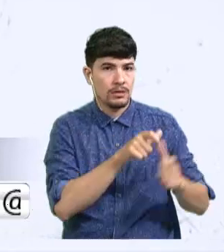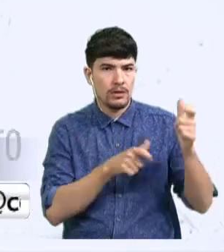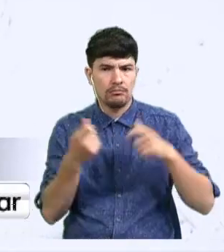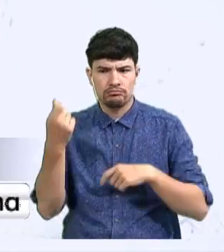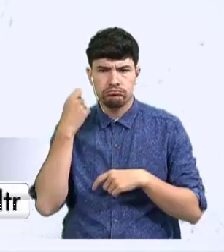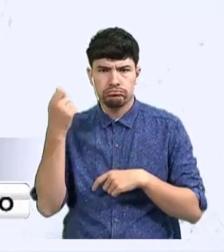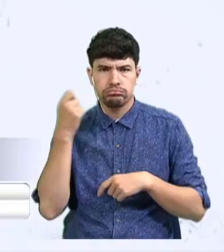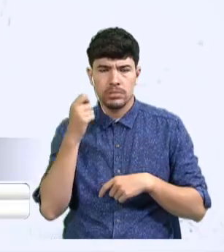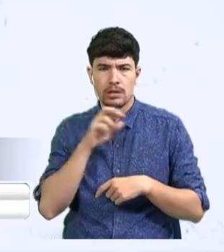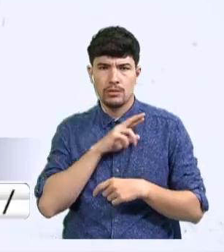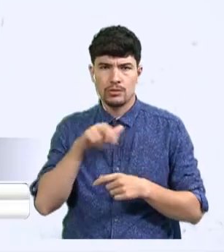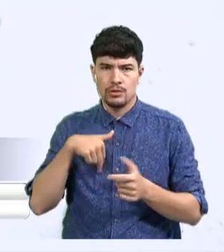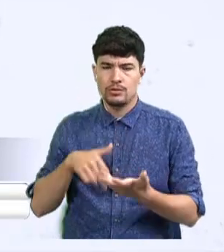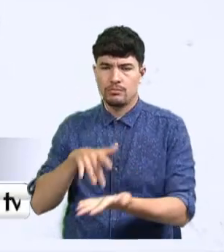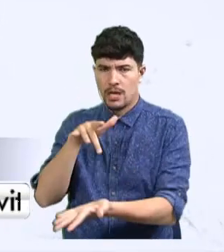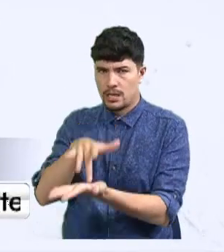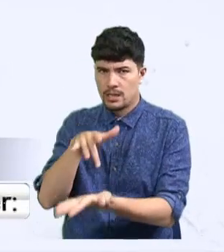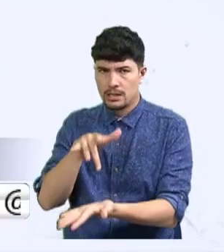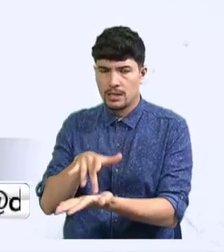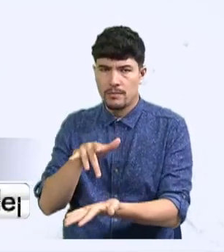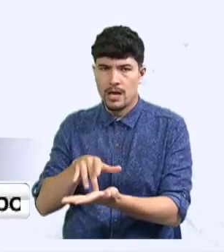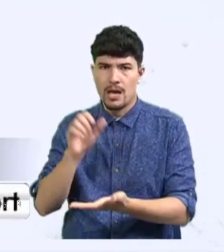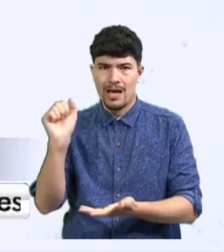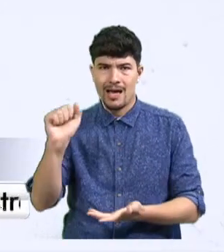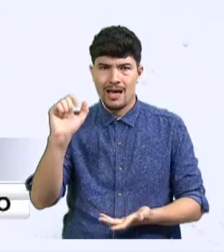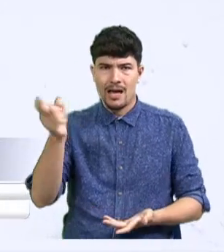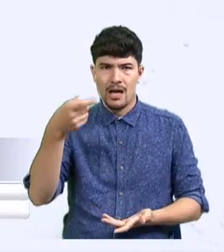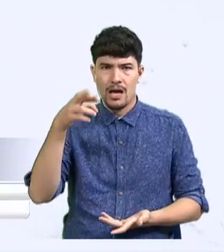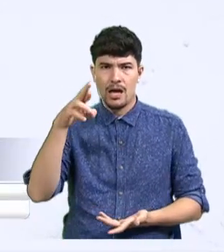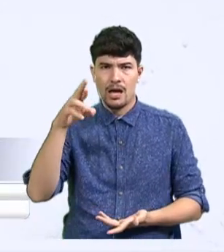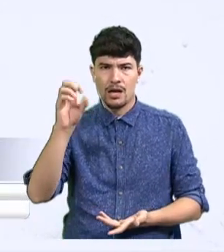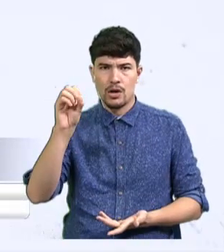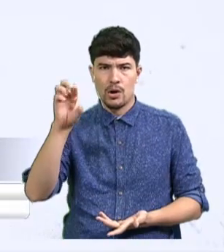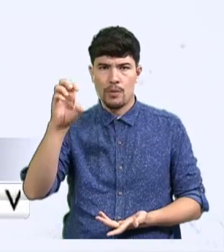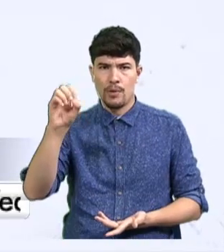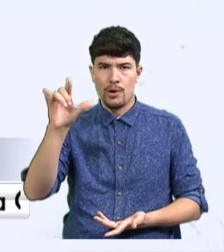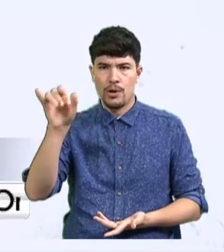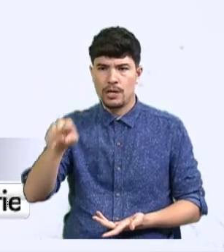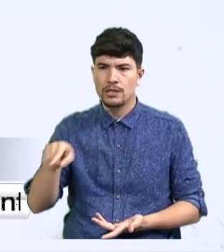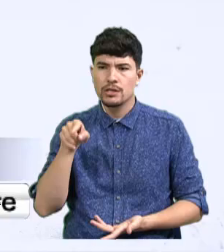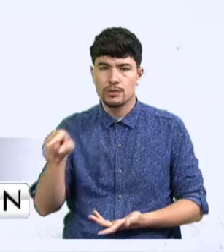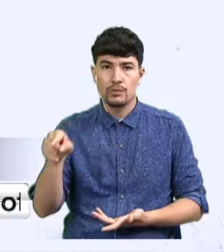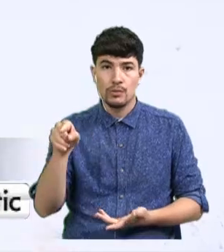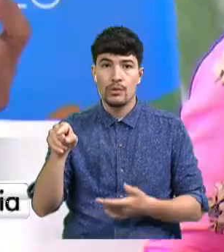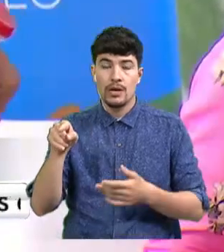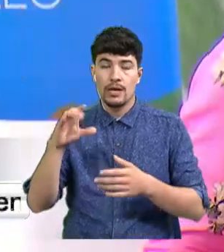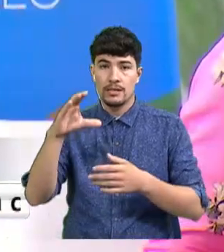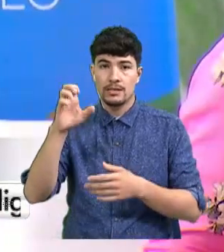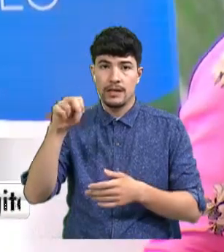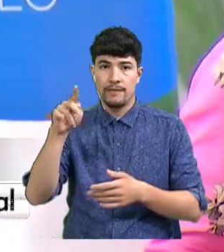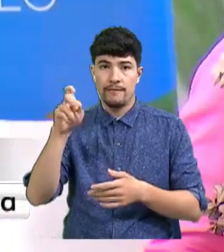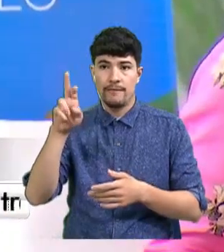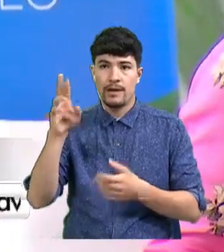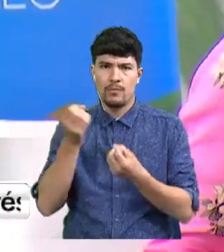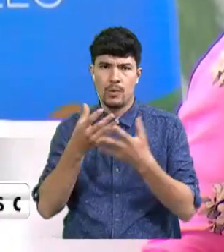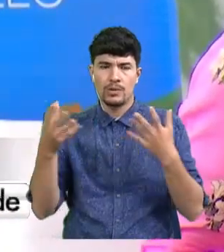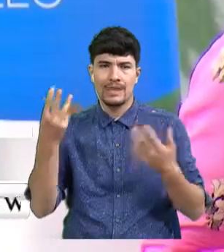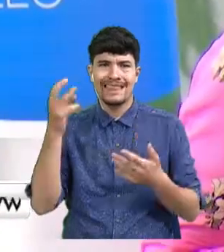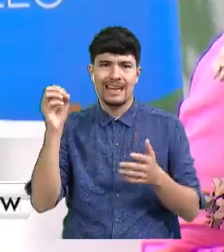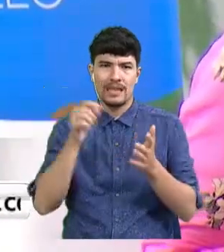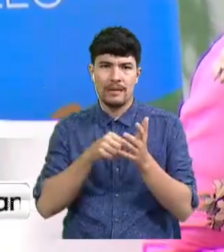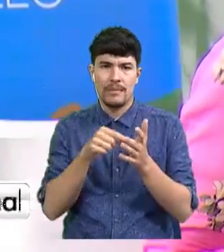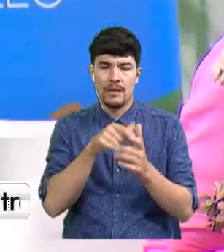poquito participamos en Agrópolis en Senfer, nos fue muy bien porque fueron aproximadamente